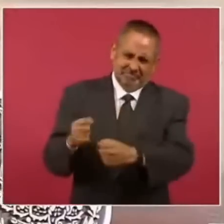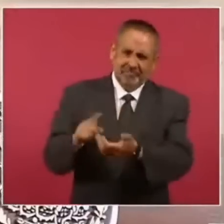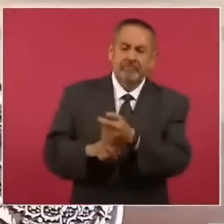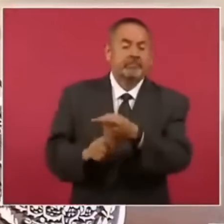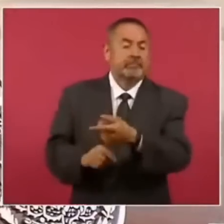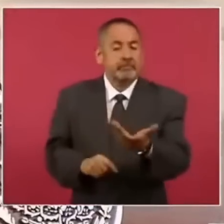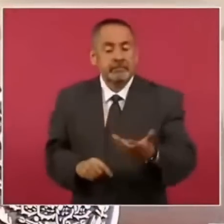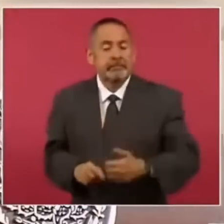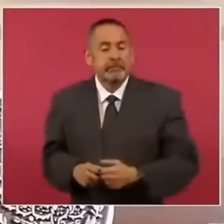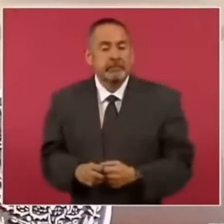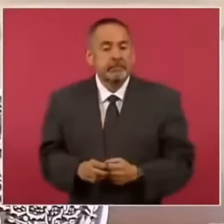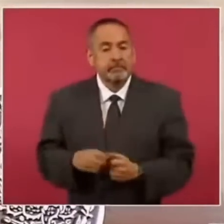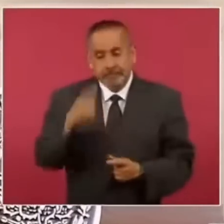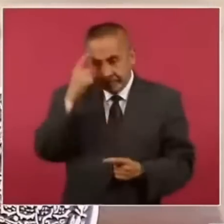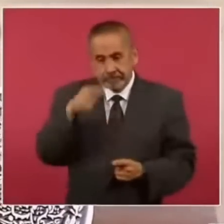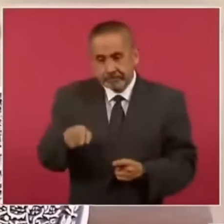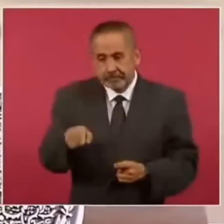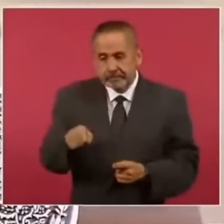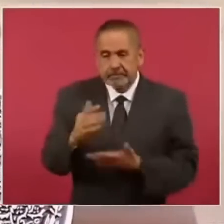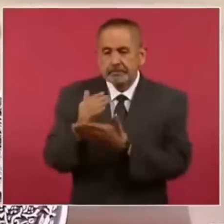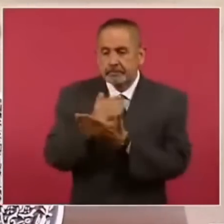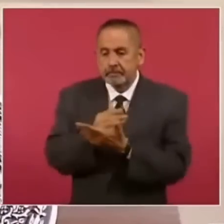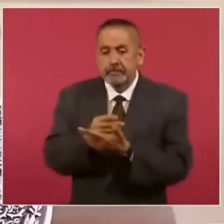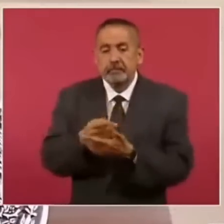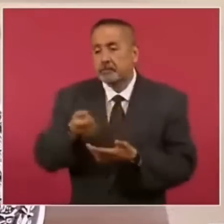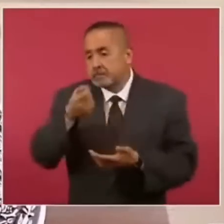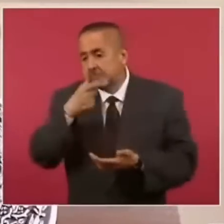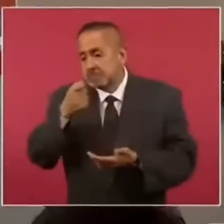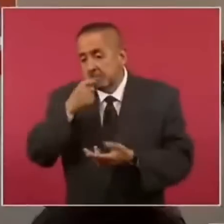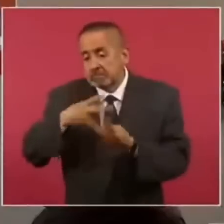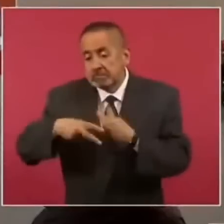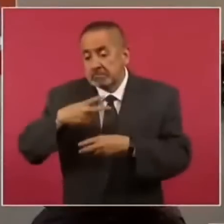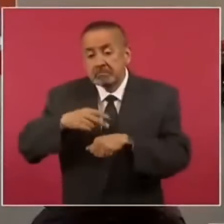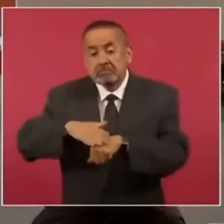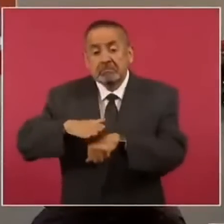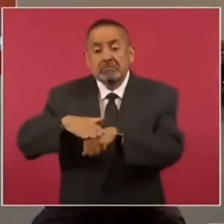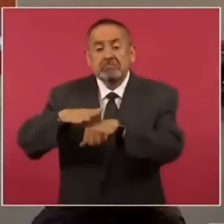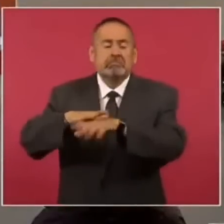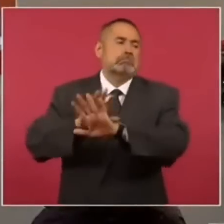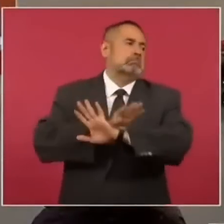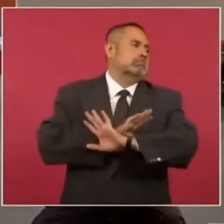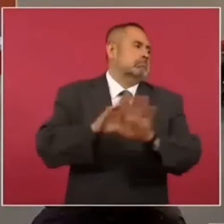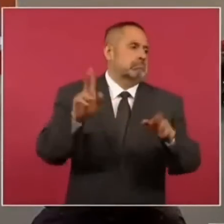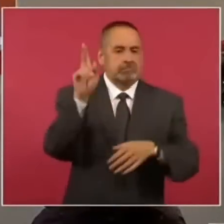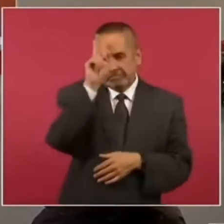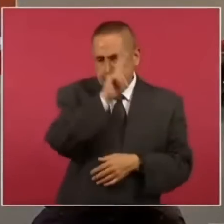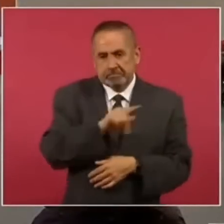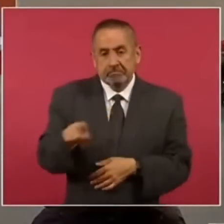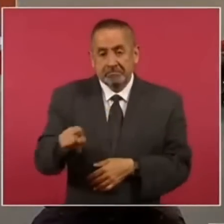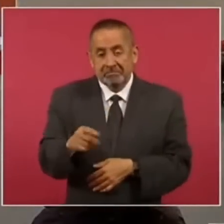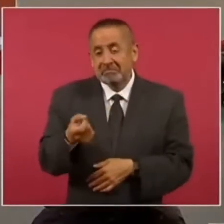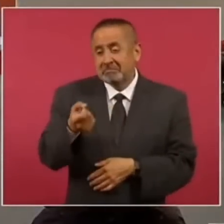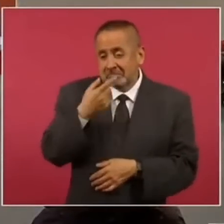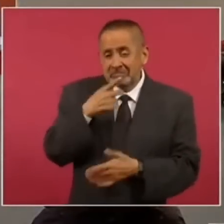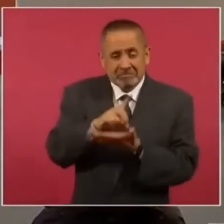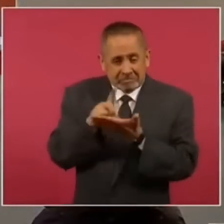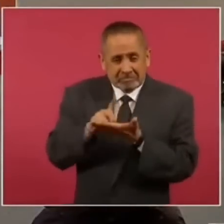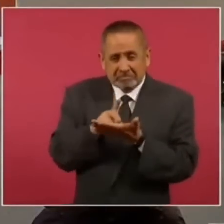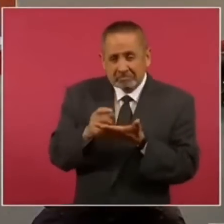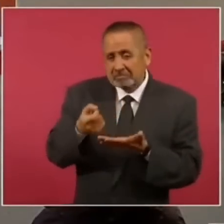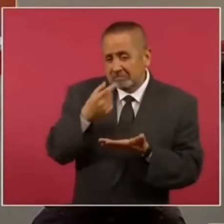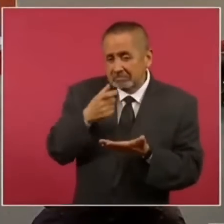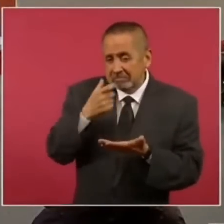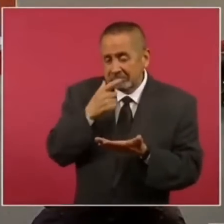para que no se incremente el consumo. Porque si se incrementa el consumo, se complica